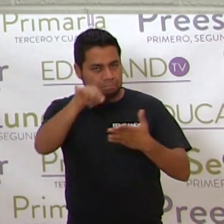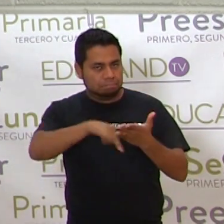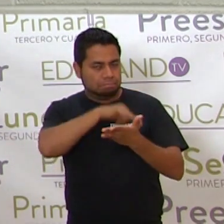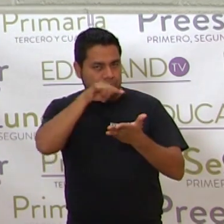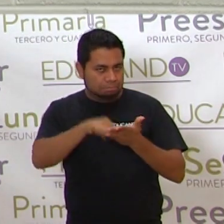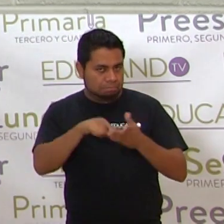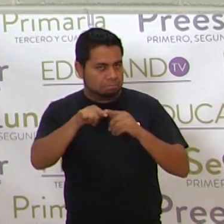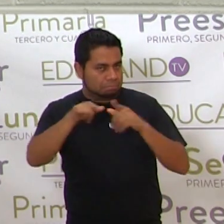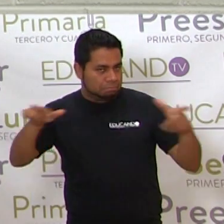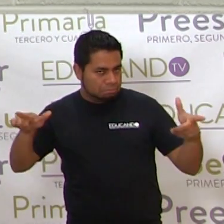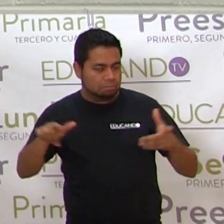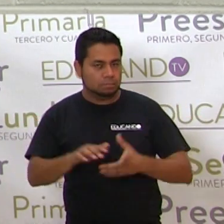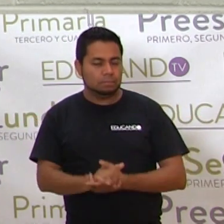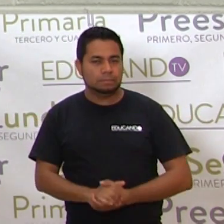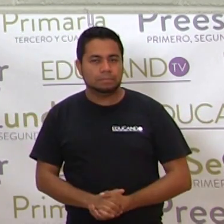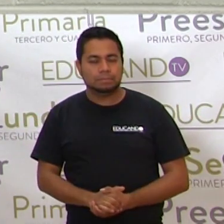¿bien?